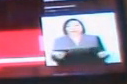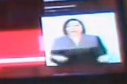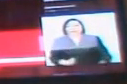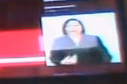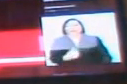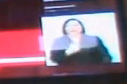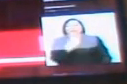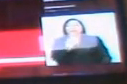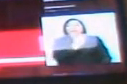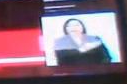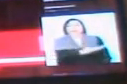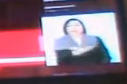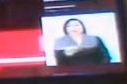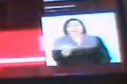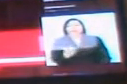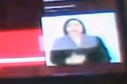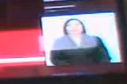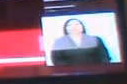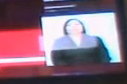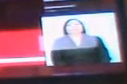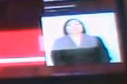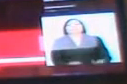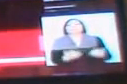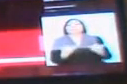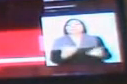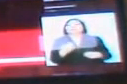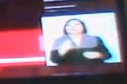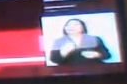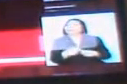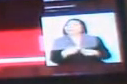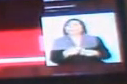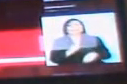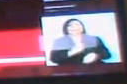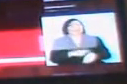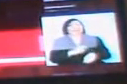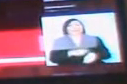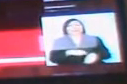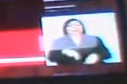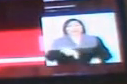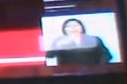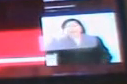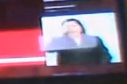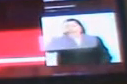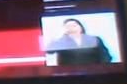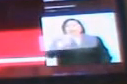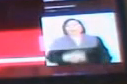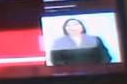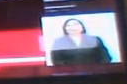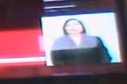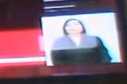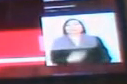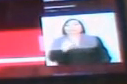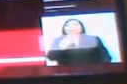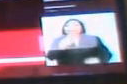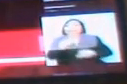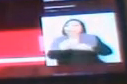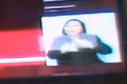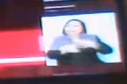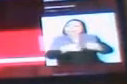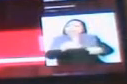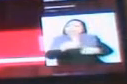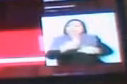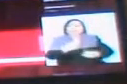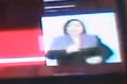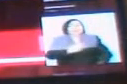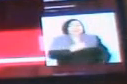me dirijo a ustedes en este difícil momento que atraviesa el país para transmitirles